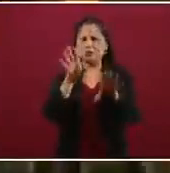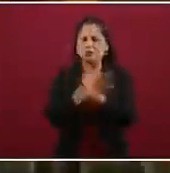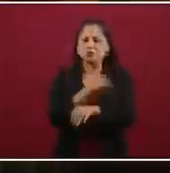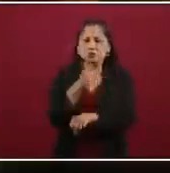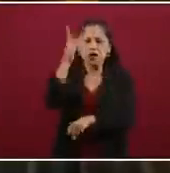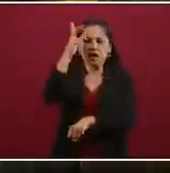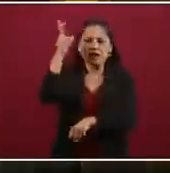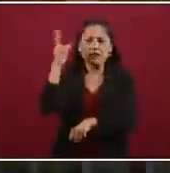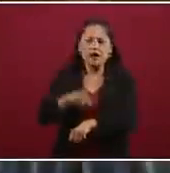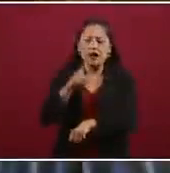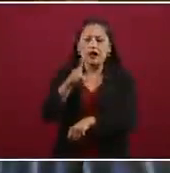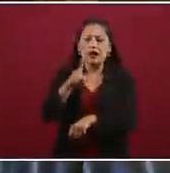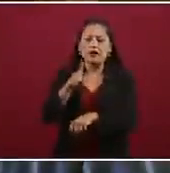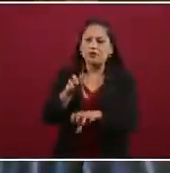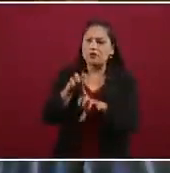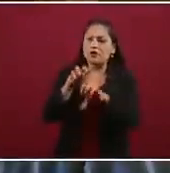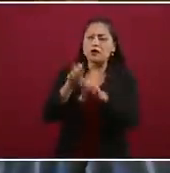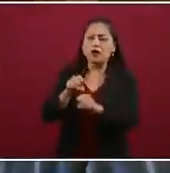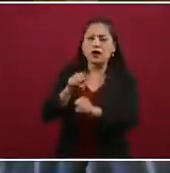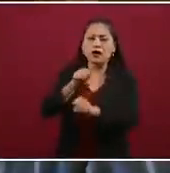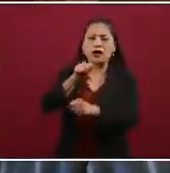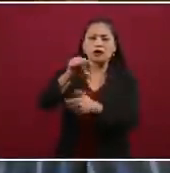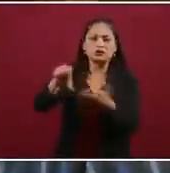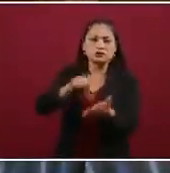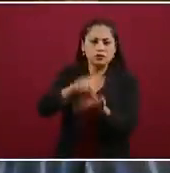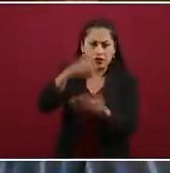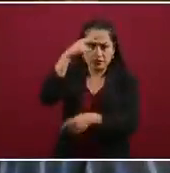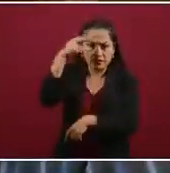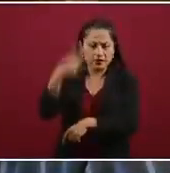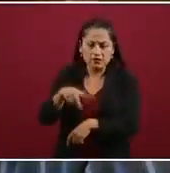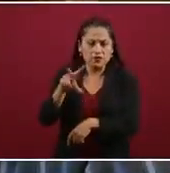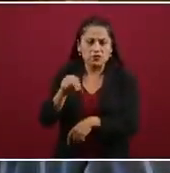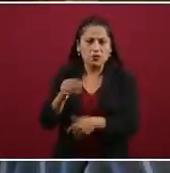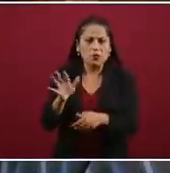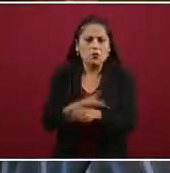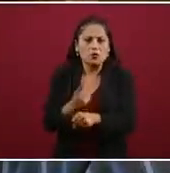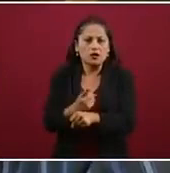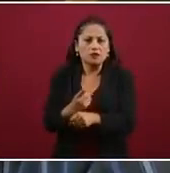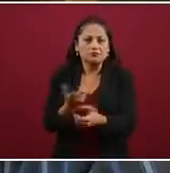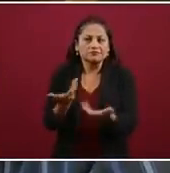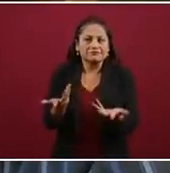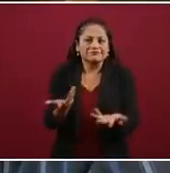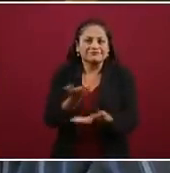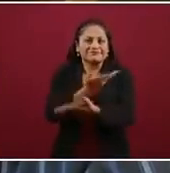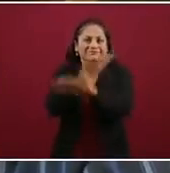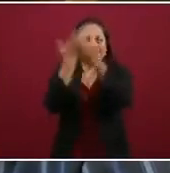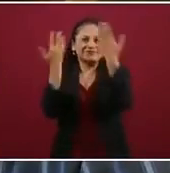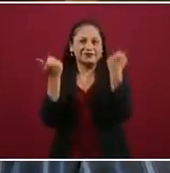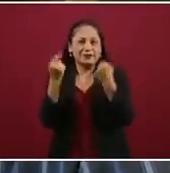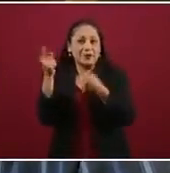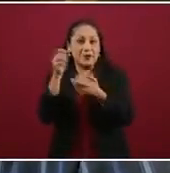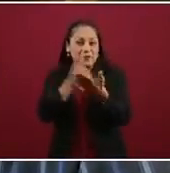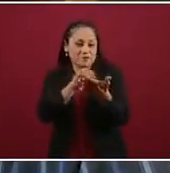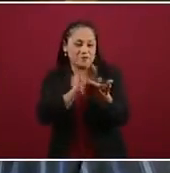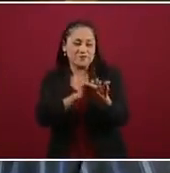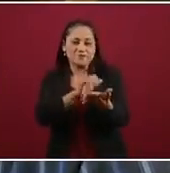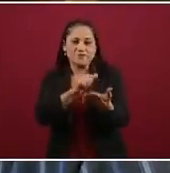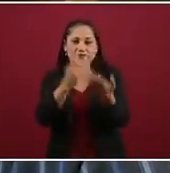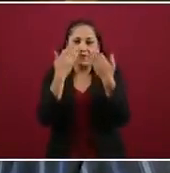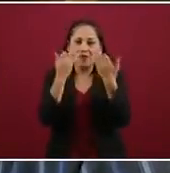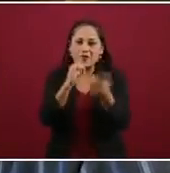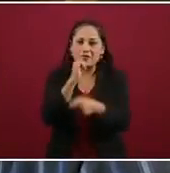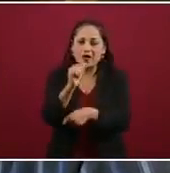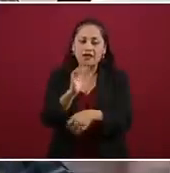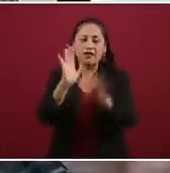muy costosa? La muy costosa victoria de Monte de las Cruces, no sabemos, no dejó escrito por qué. Sabemos que hubo una